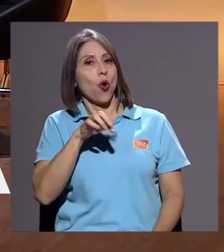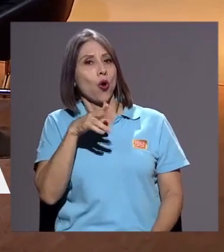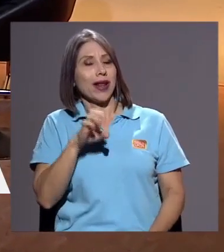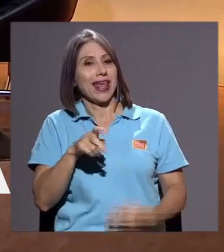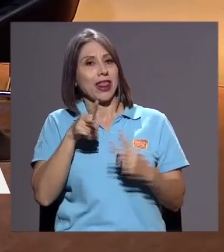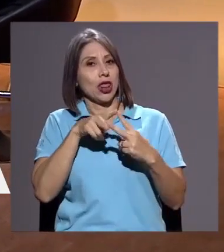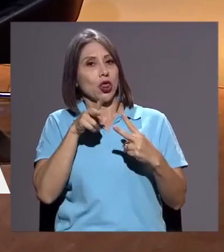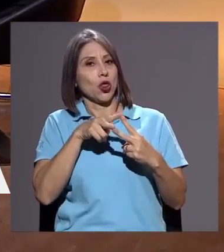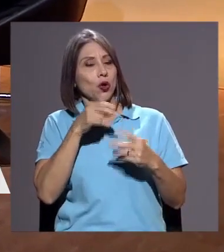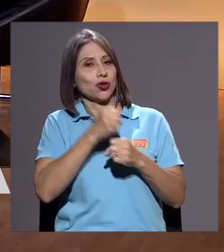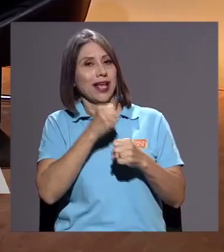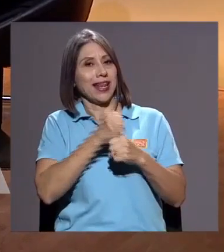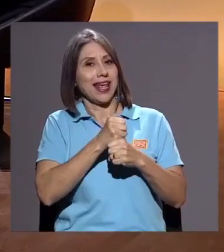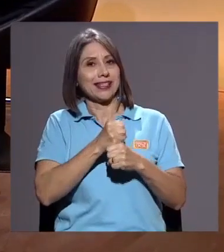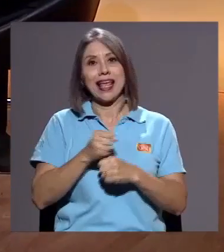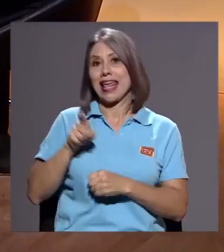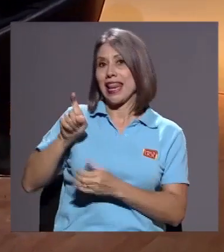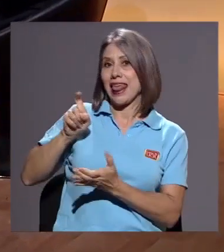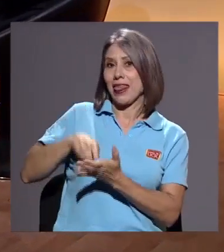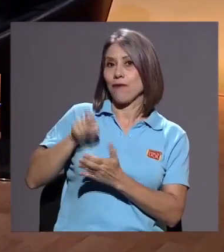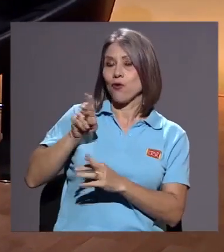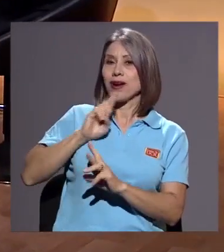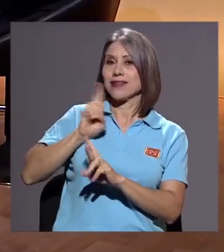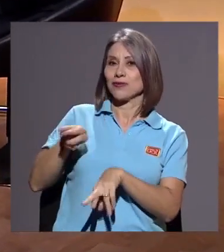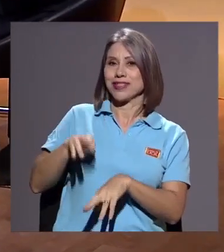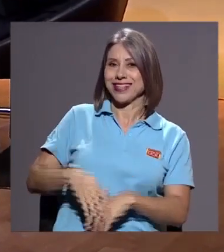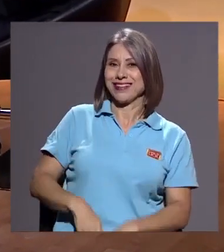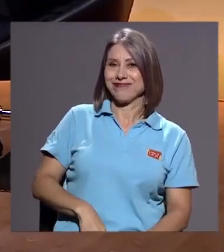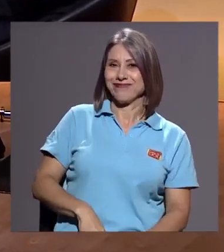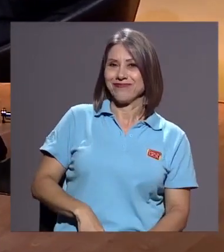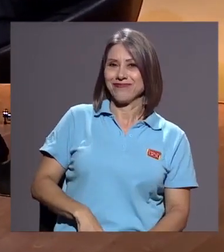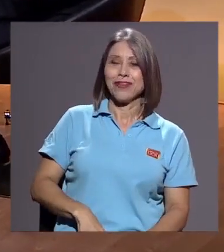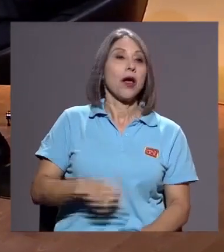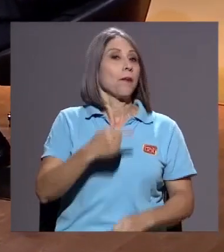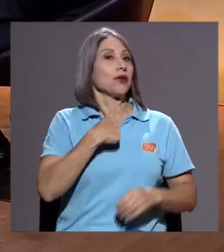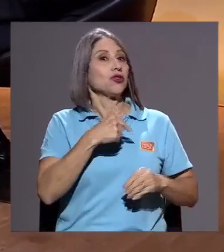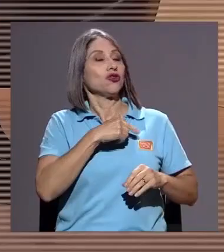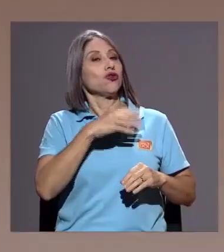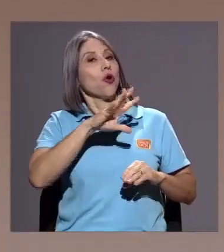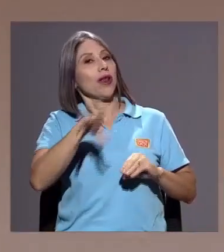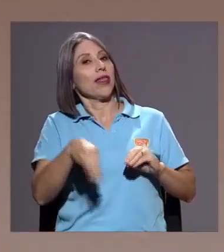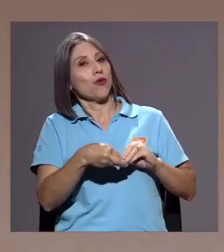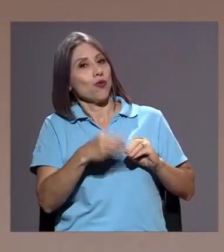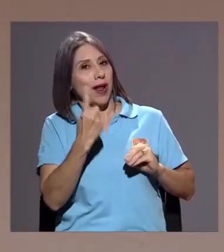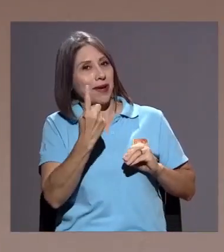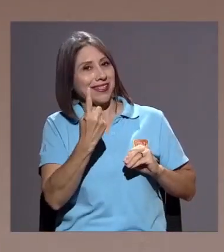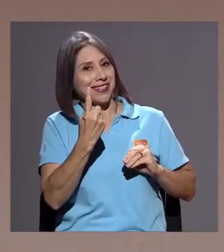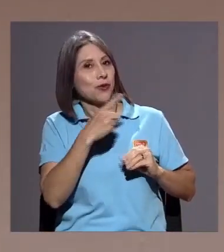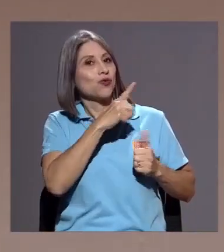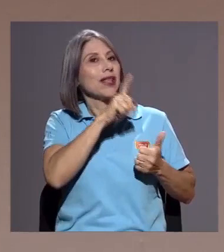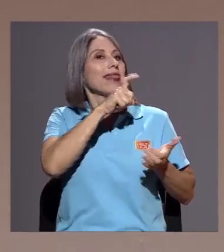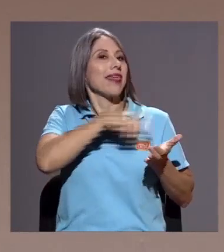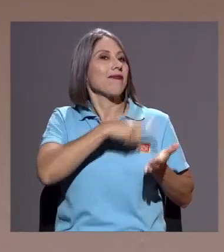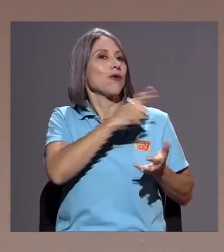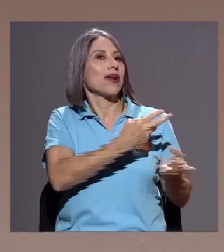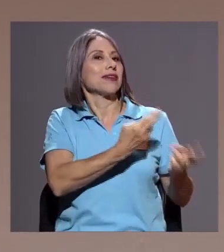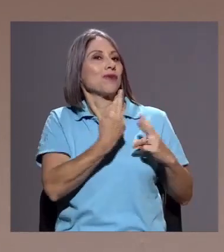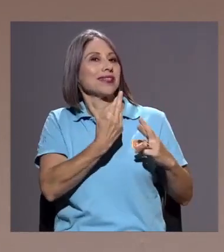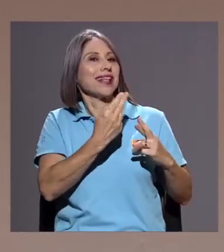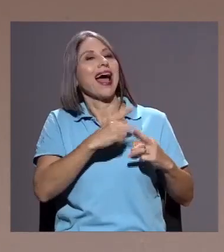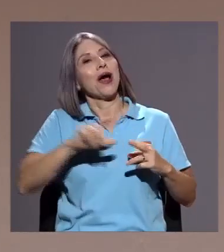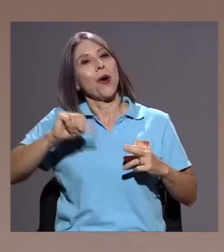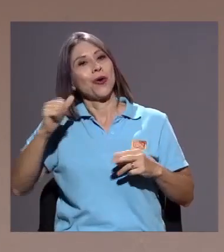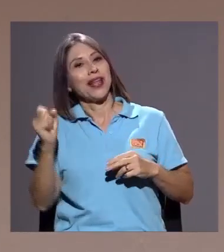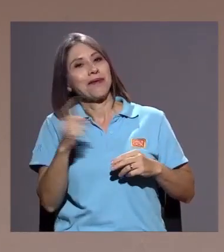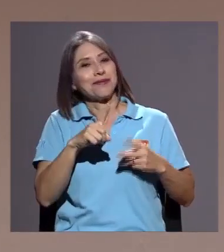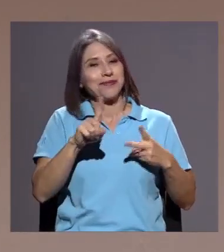una respuesta, sí. 2 tareas. Ya, bueno. Okay. Yo le di una más, usted me dio una y yo le... Okay. Joaquín Gutiérrez.